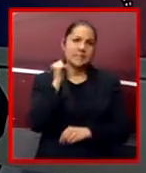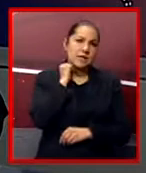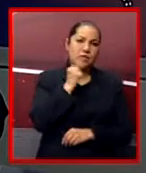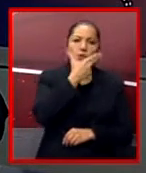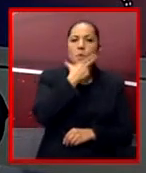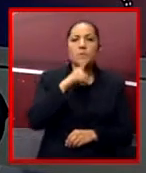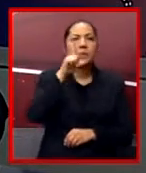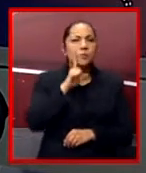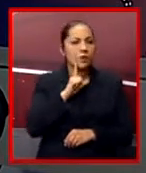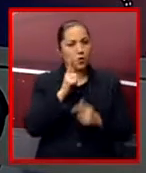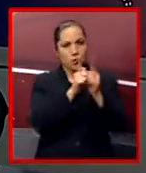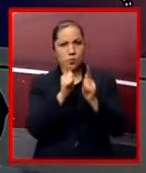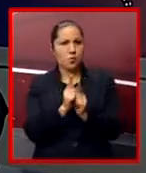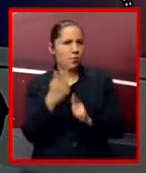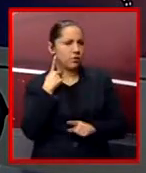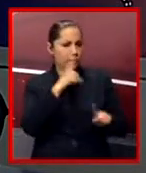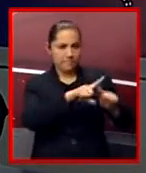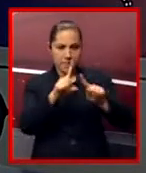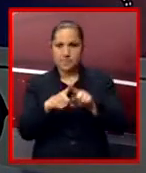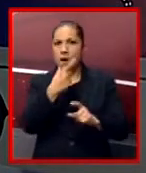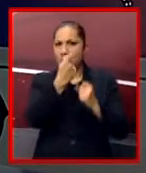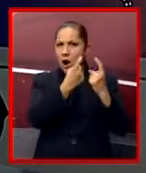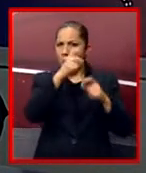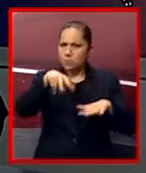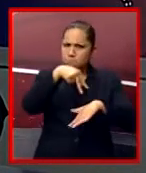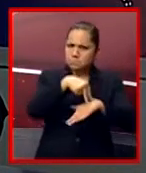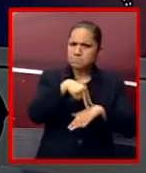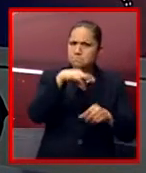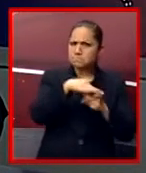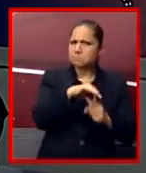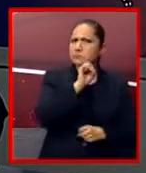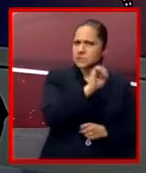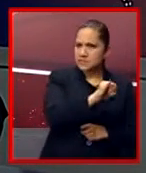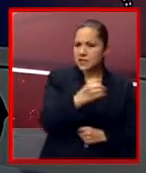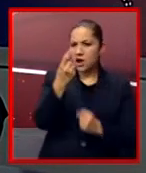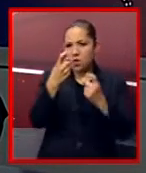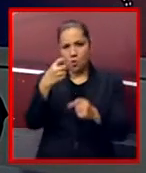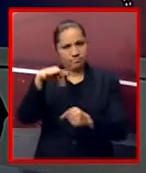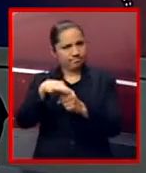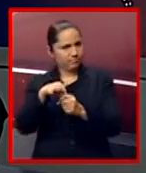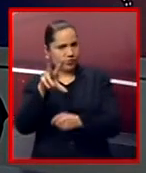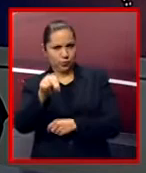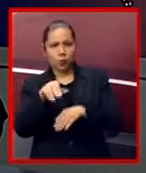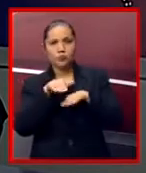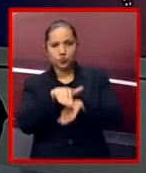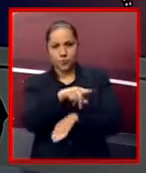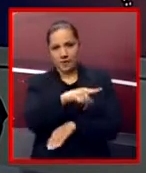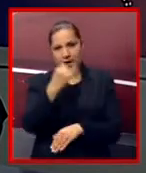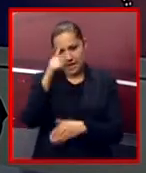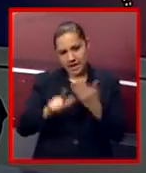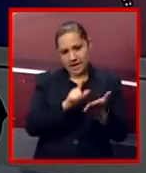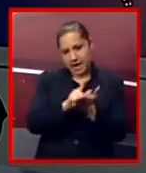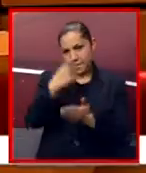diversos grupos parlamentarios fijaron postura a favor y en contra de la Ley de Ingresos para el ejercicio fiscal 2018.